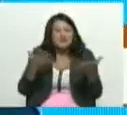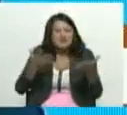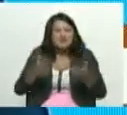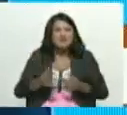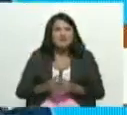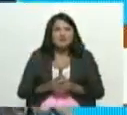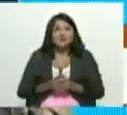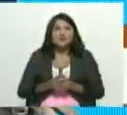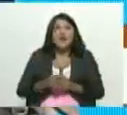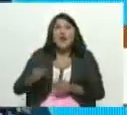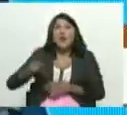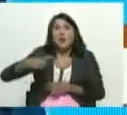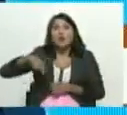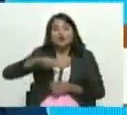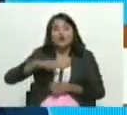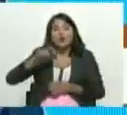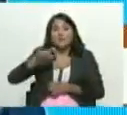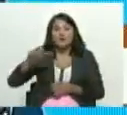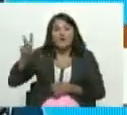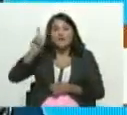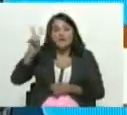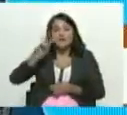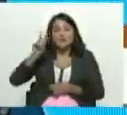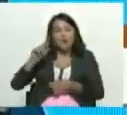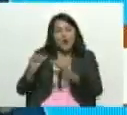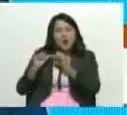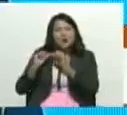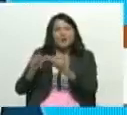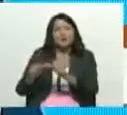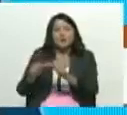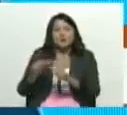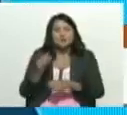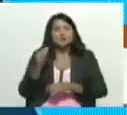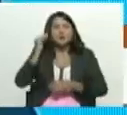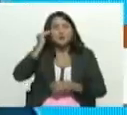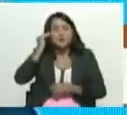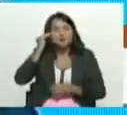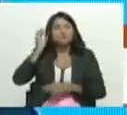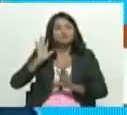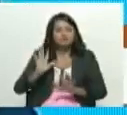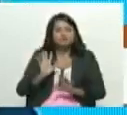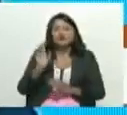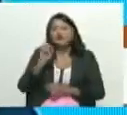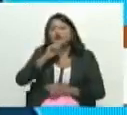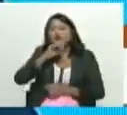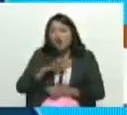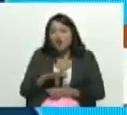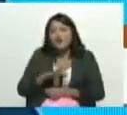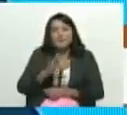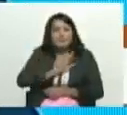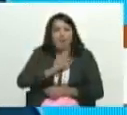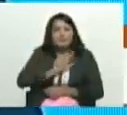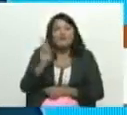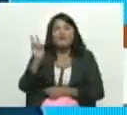nuestra existencia histórica nuestra existencia como comunidad y por ello mismo es reivindicar